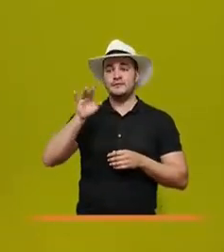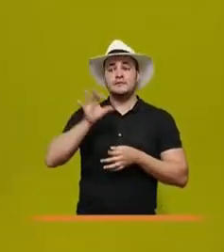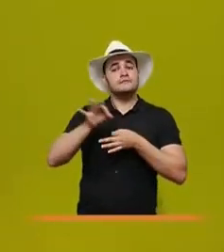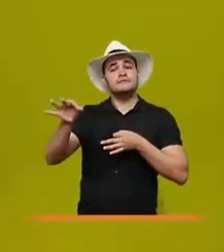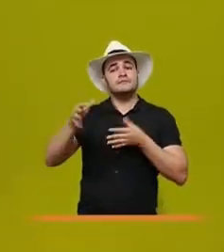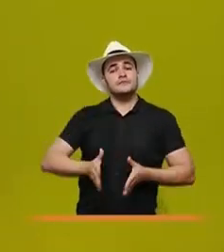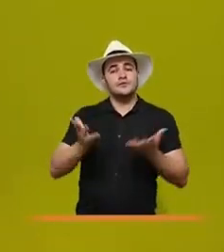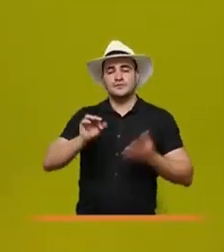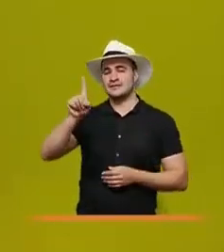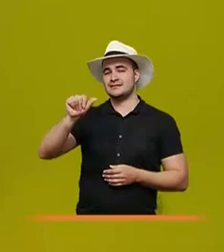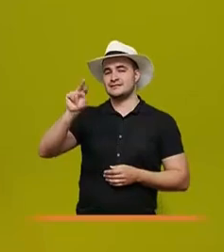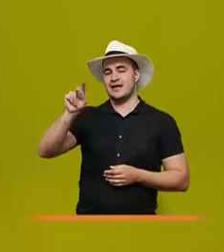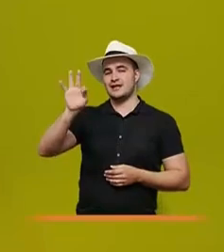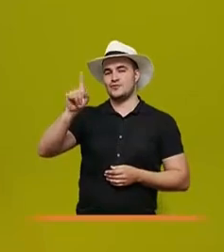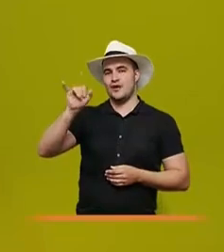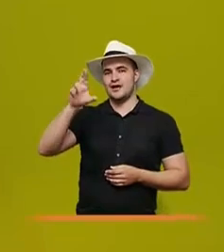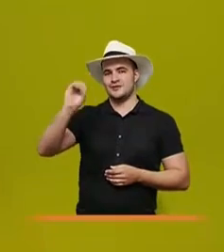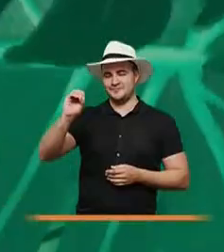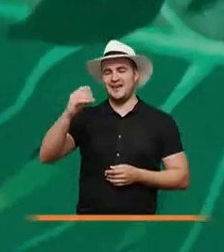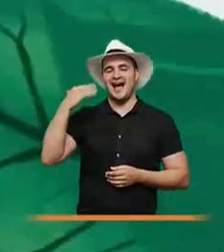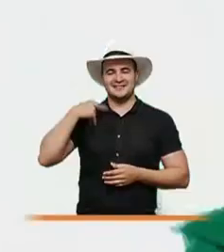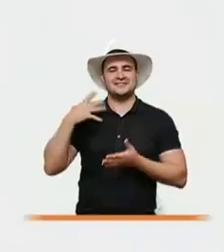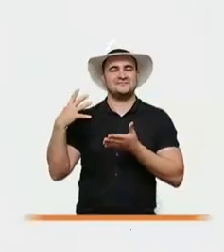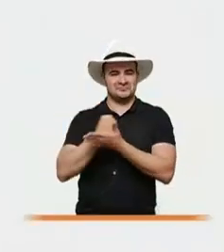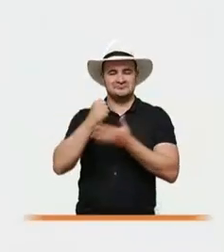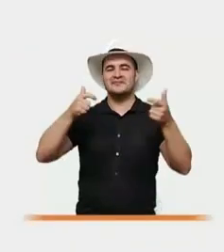es rey nacional de la trova de astroc hola